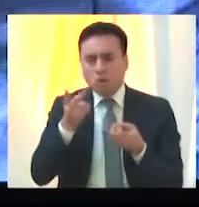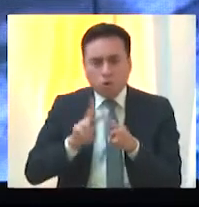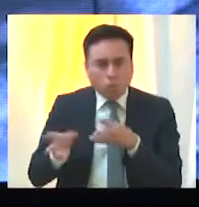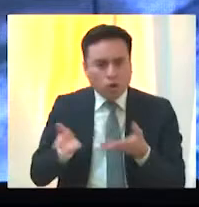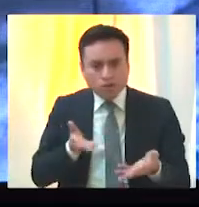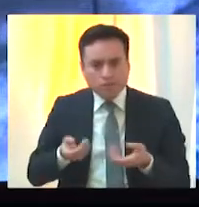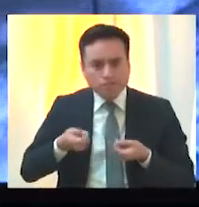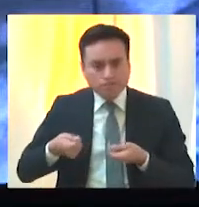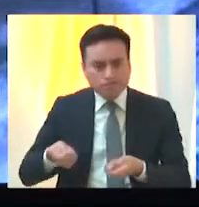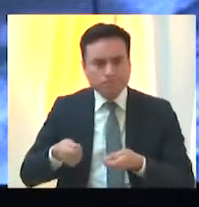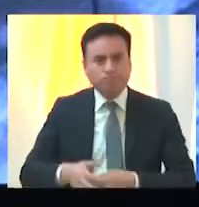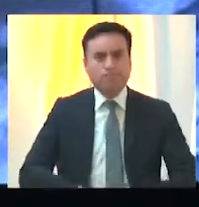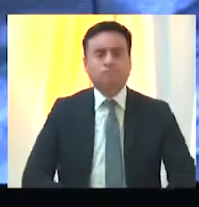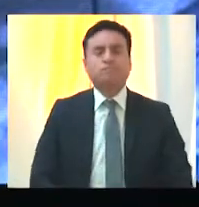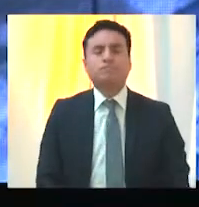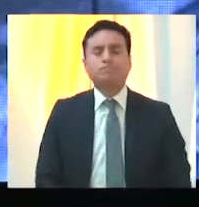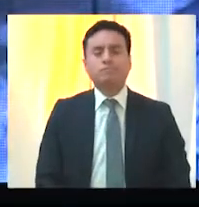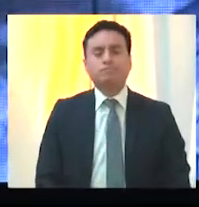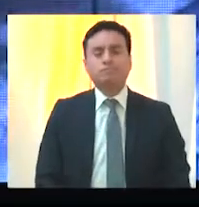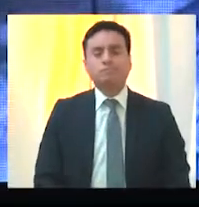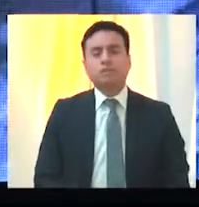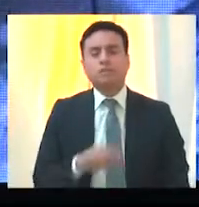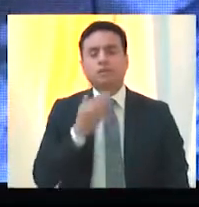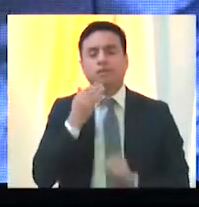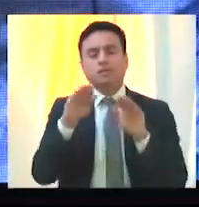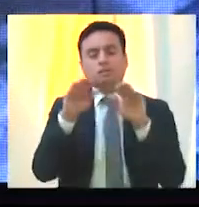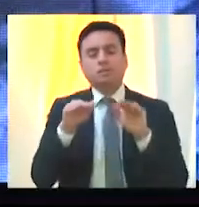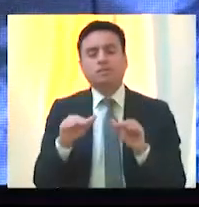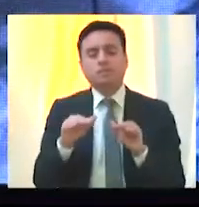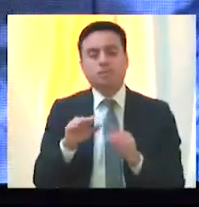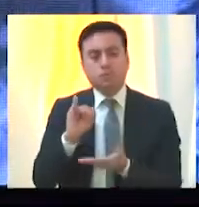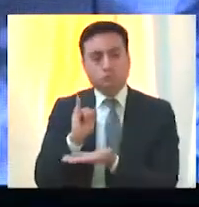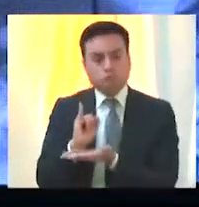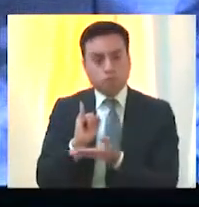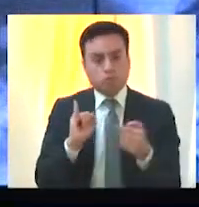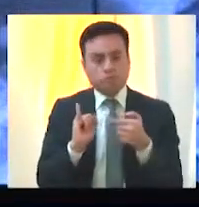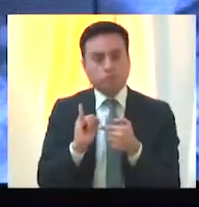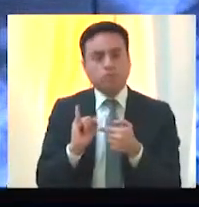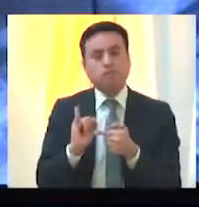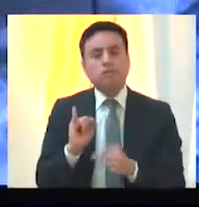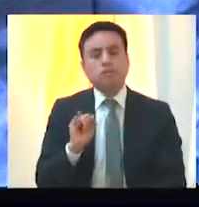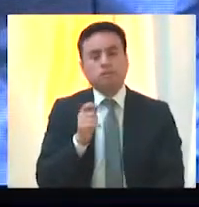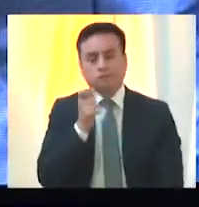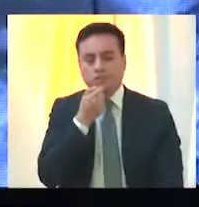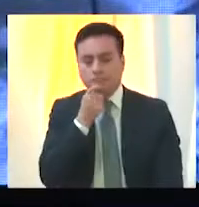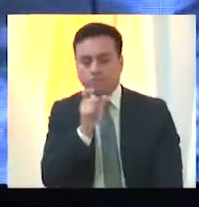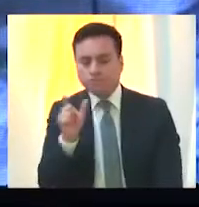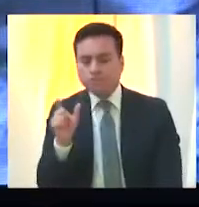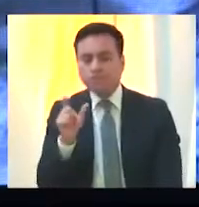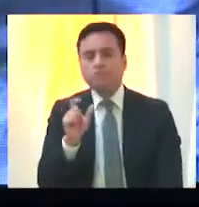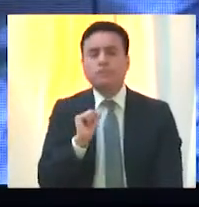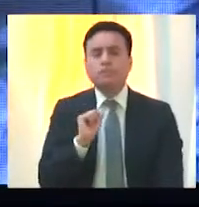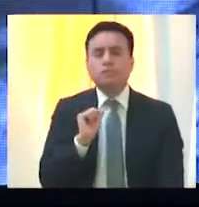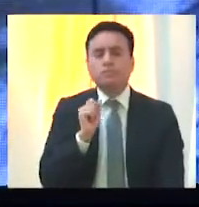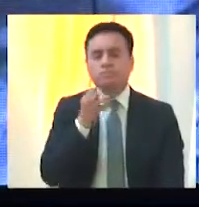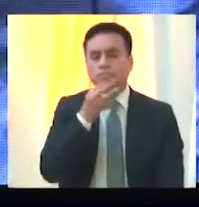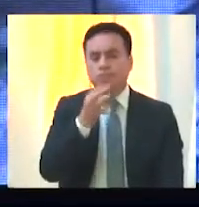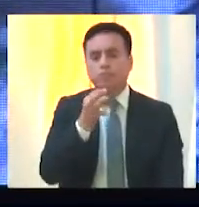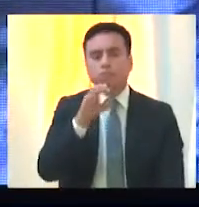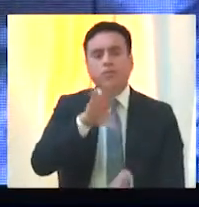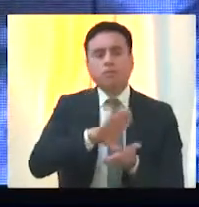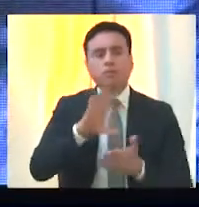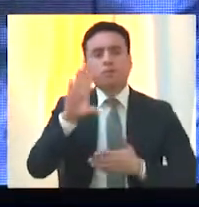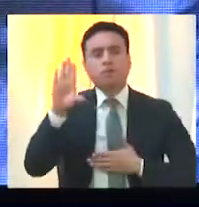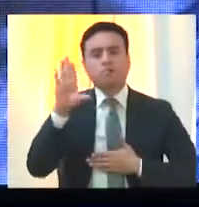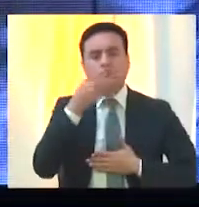haciendo. De hecho, esta misma institución de Climate Action Tracker calificó las promesas de cada país en